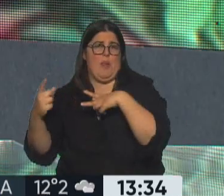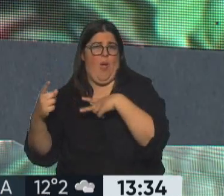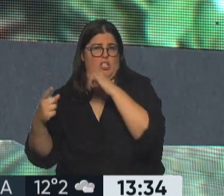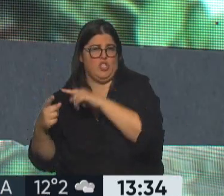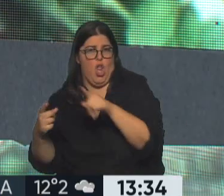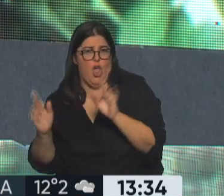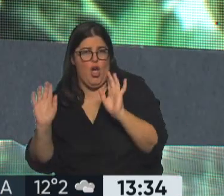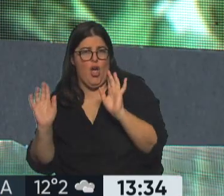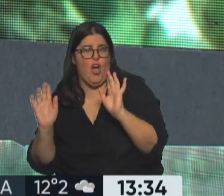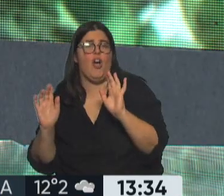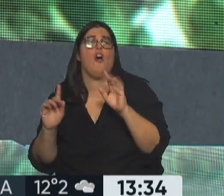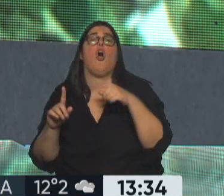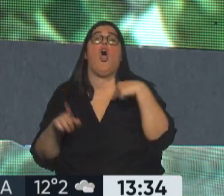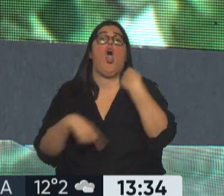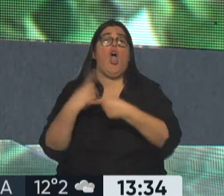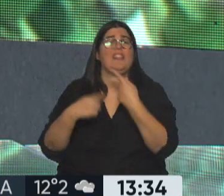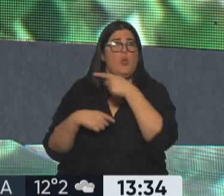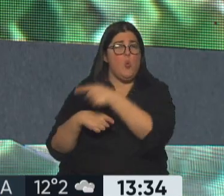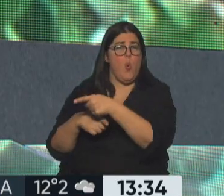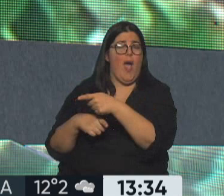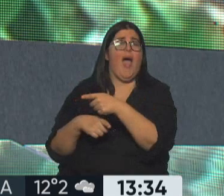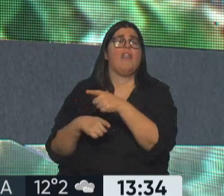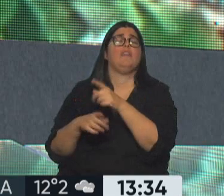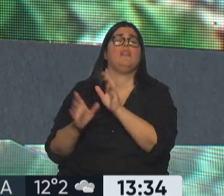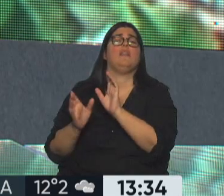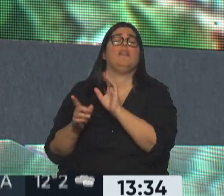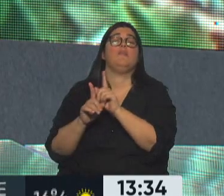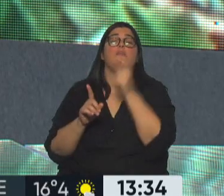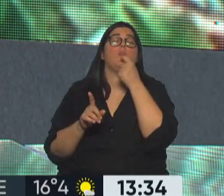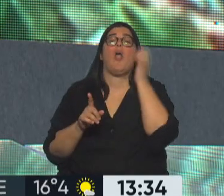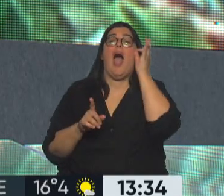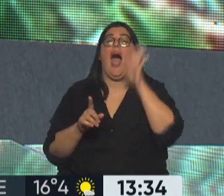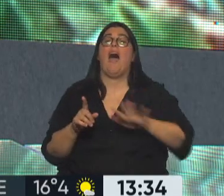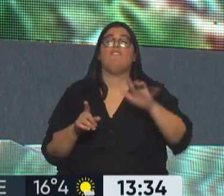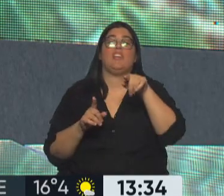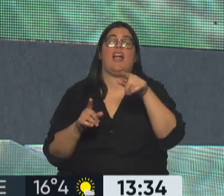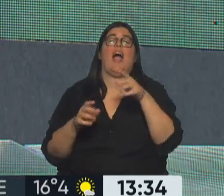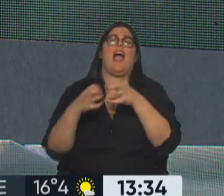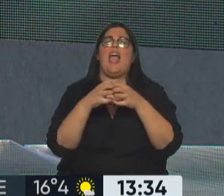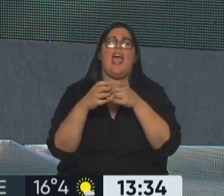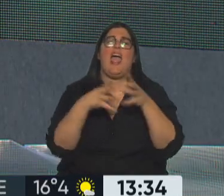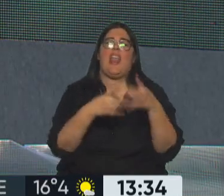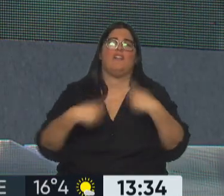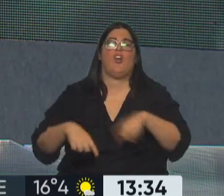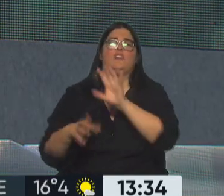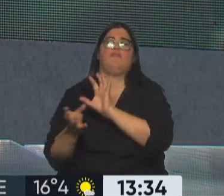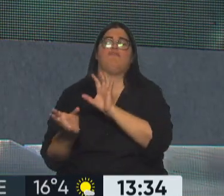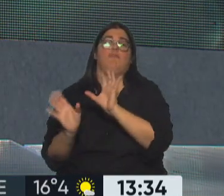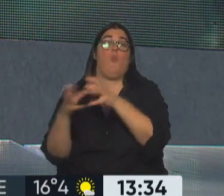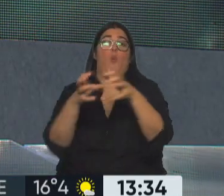las misiones que hoy por hoy son tan importantes en África y que están desafiando al poder